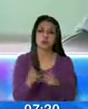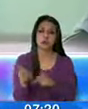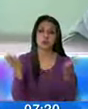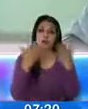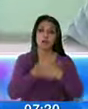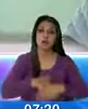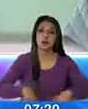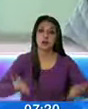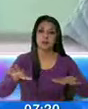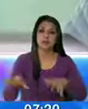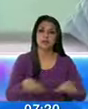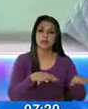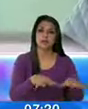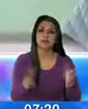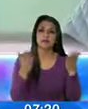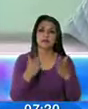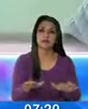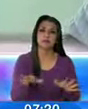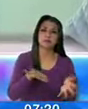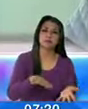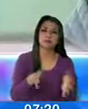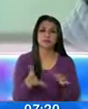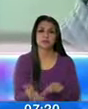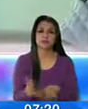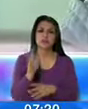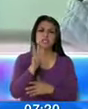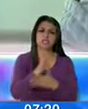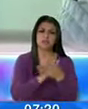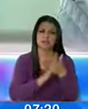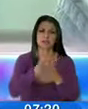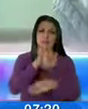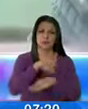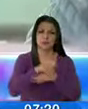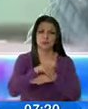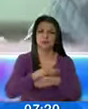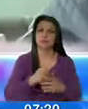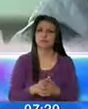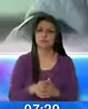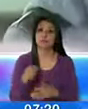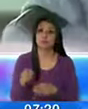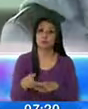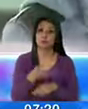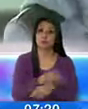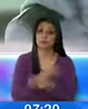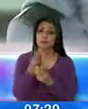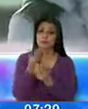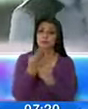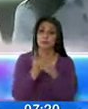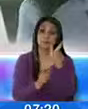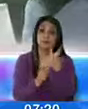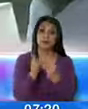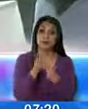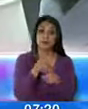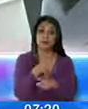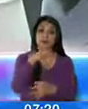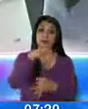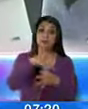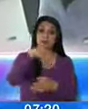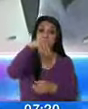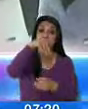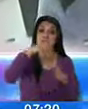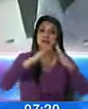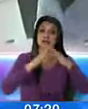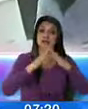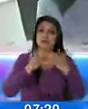concluyendo esta jornada aproximadamente 3:30, 4 de la tarde. Usted me mencionaba que las personas que acceden a este voto en casa son las que